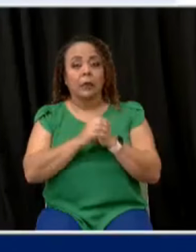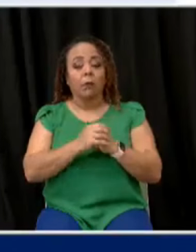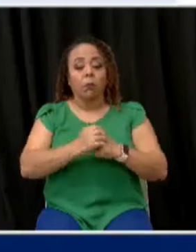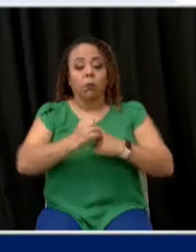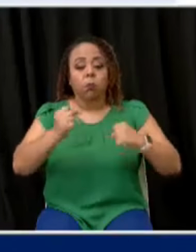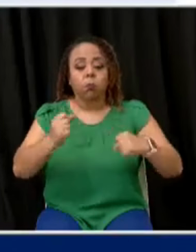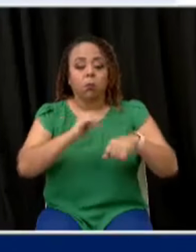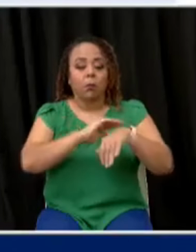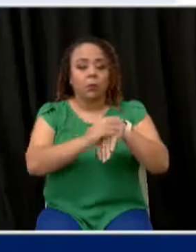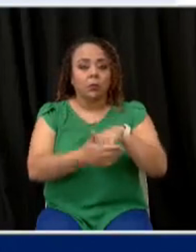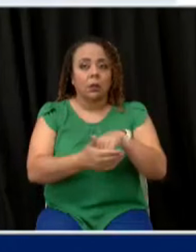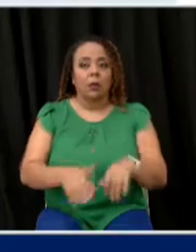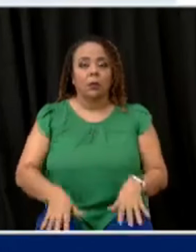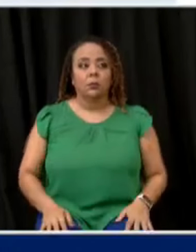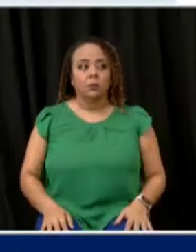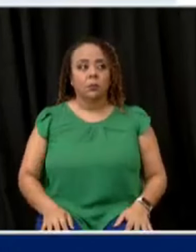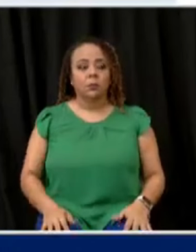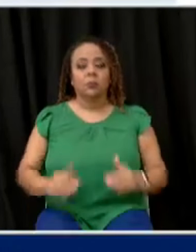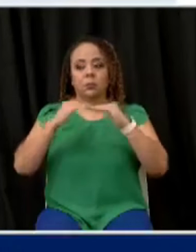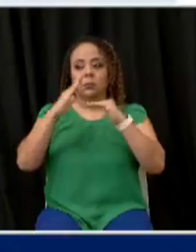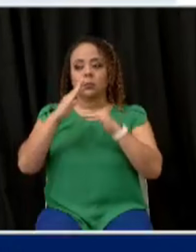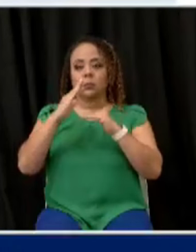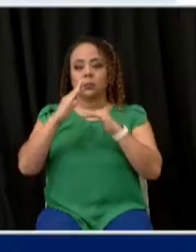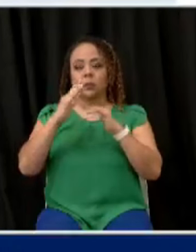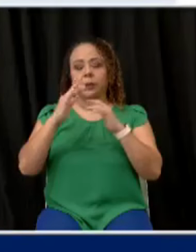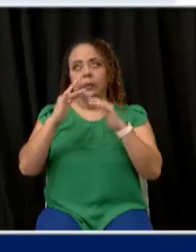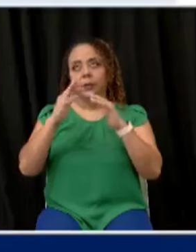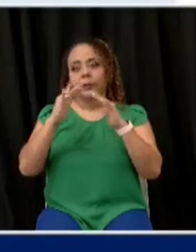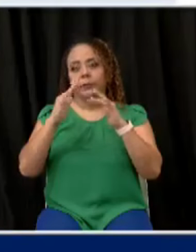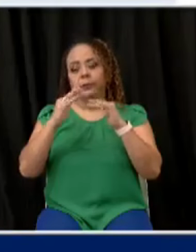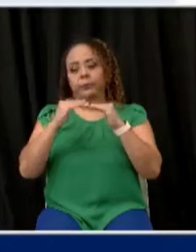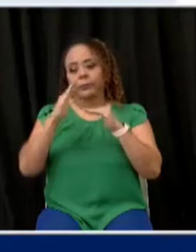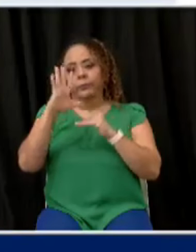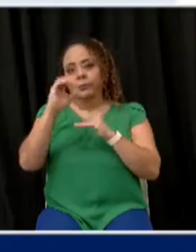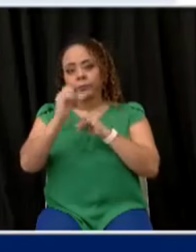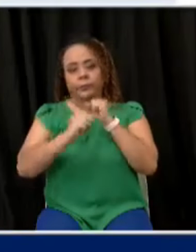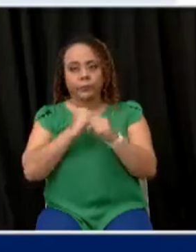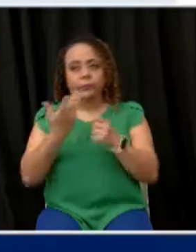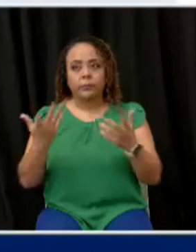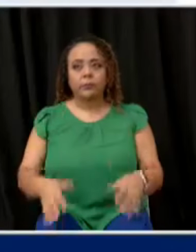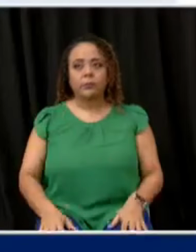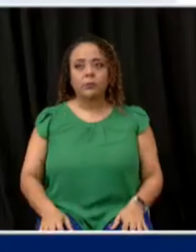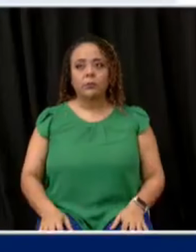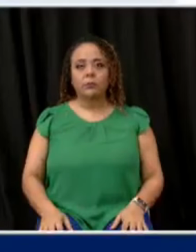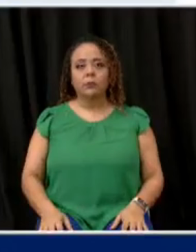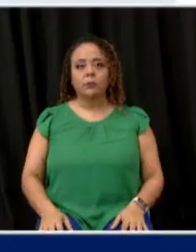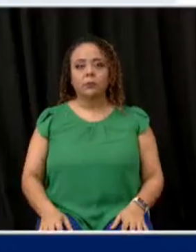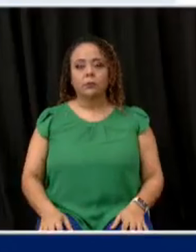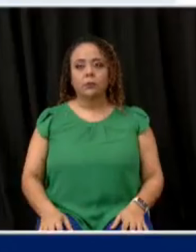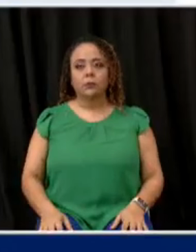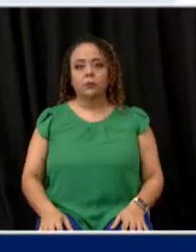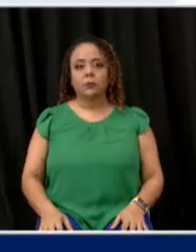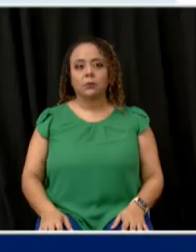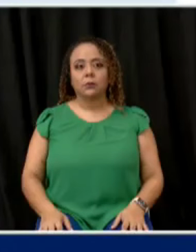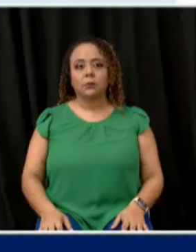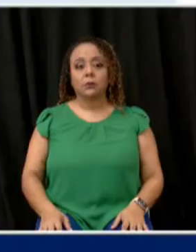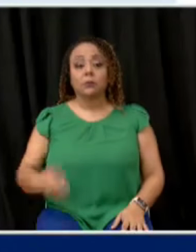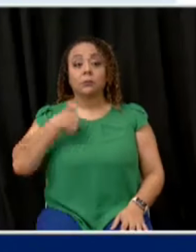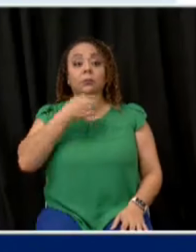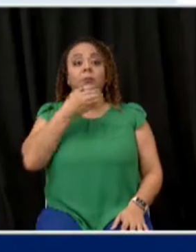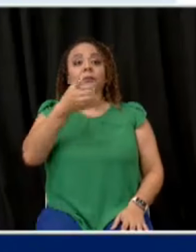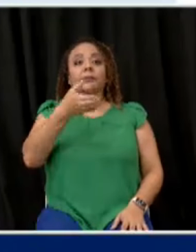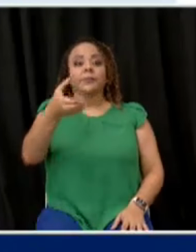embarazada, si es mayor de edad, o sea, si es mayor de 50 años, yo recomiendo en